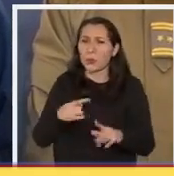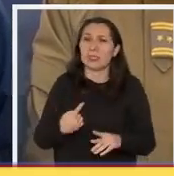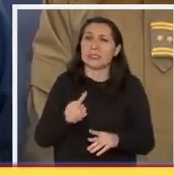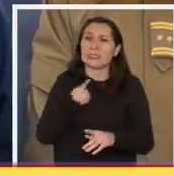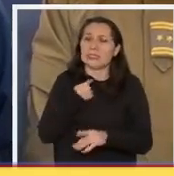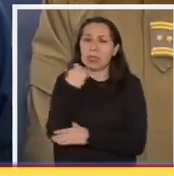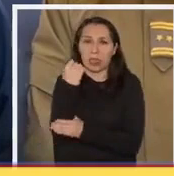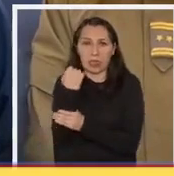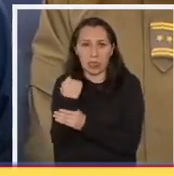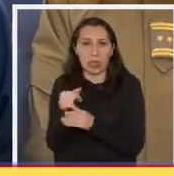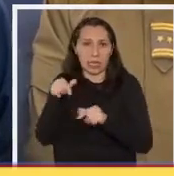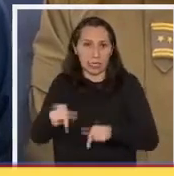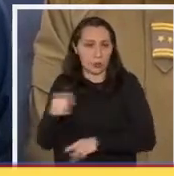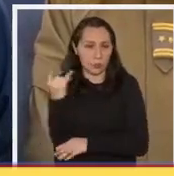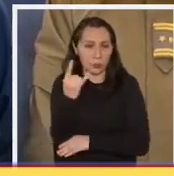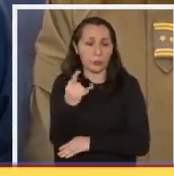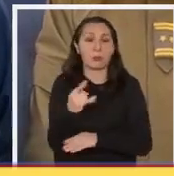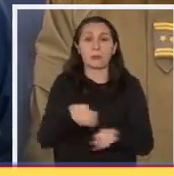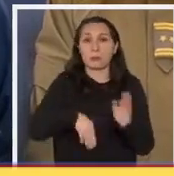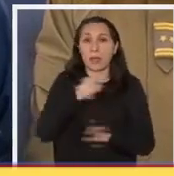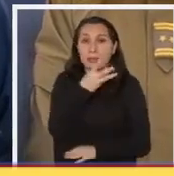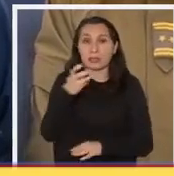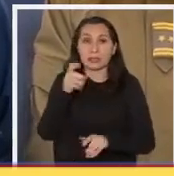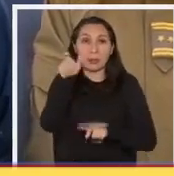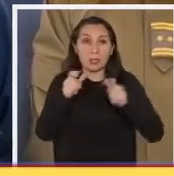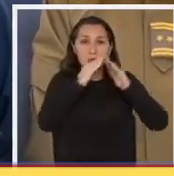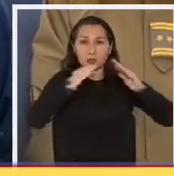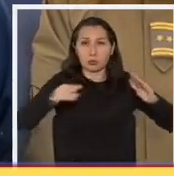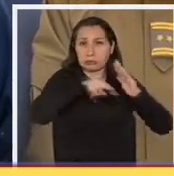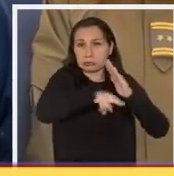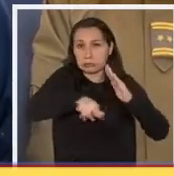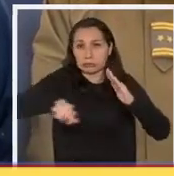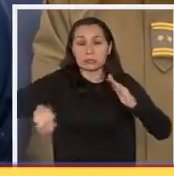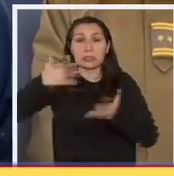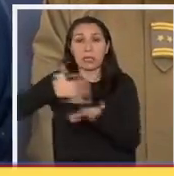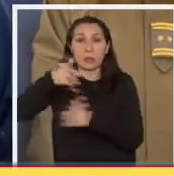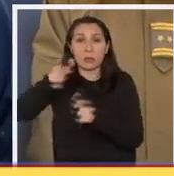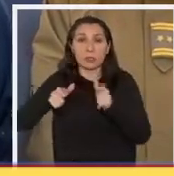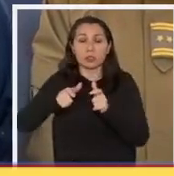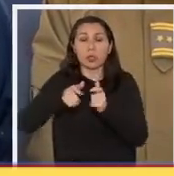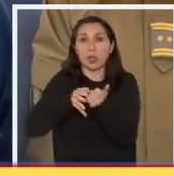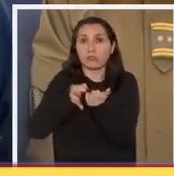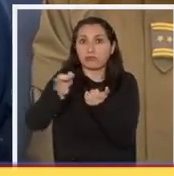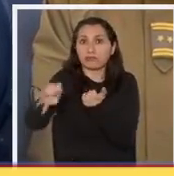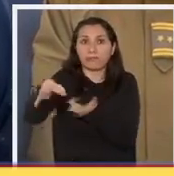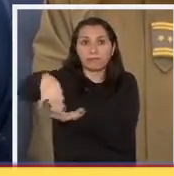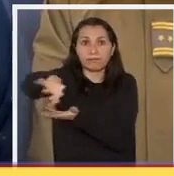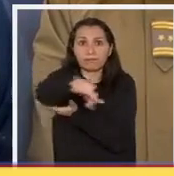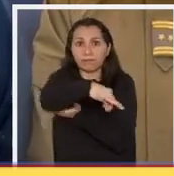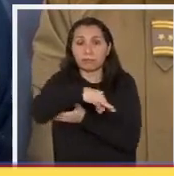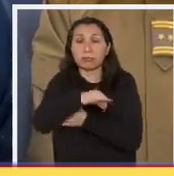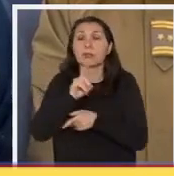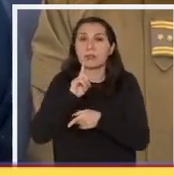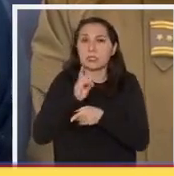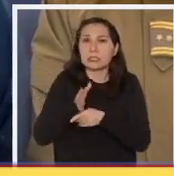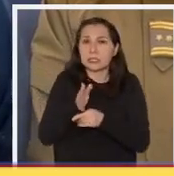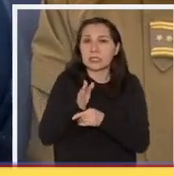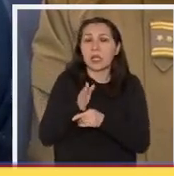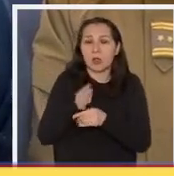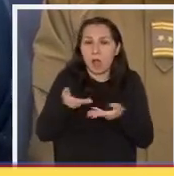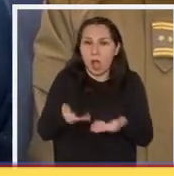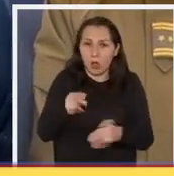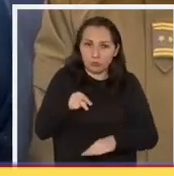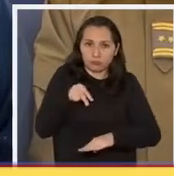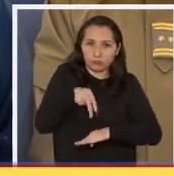por esta emergencia. Tenemos más de 300 albergados, más de 5.000 personas aisladas y quiero ser enfático en que vamos a seguir